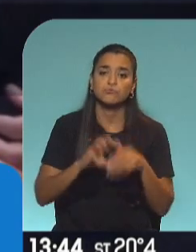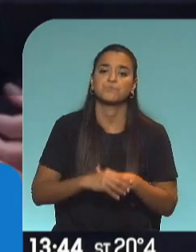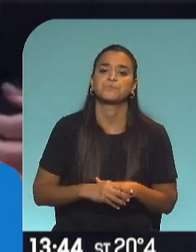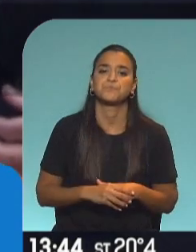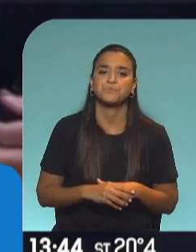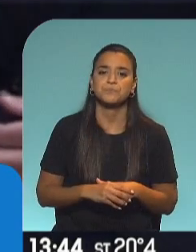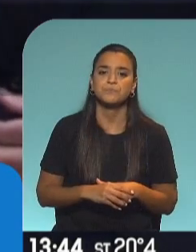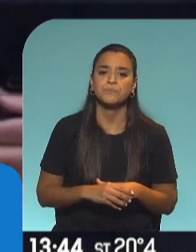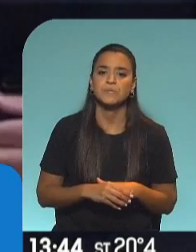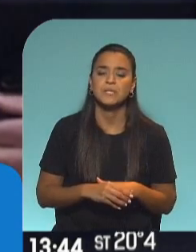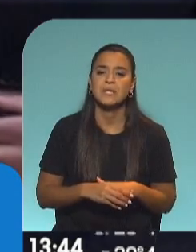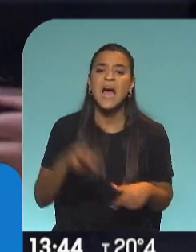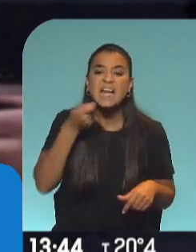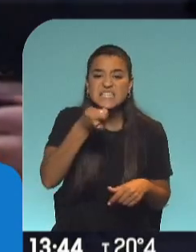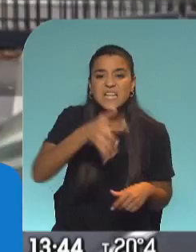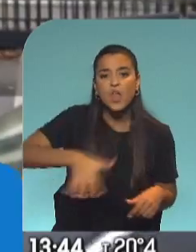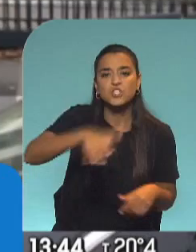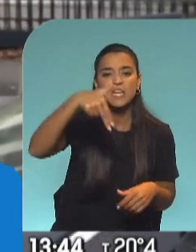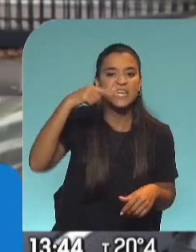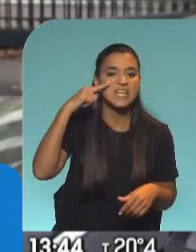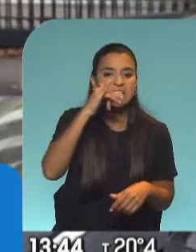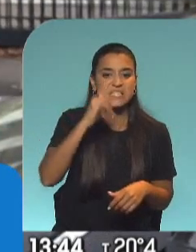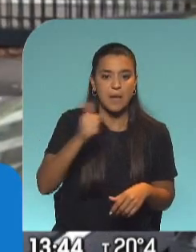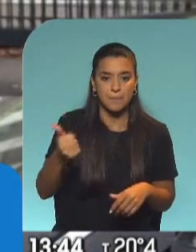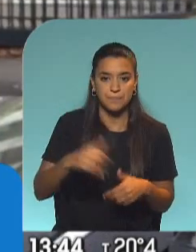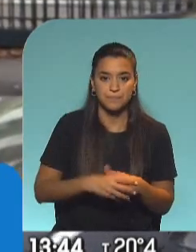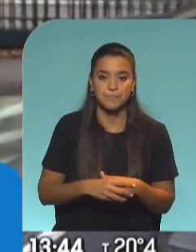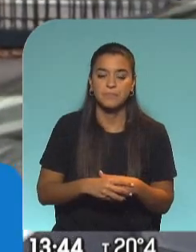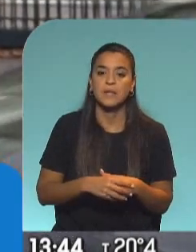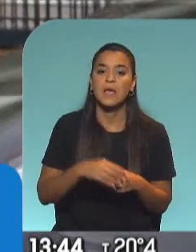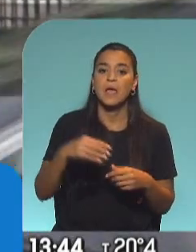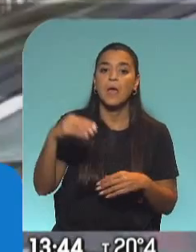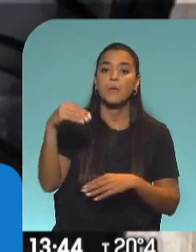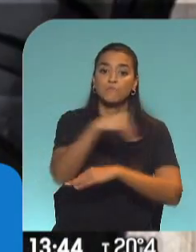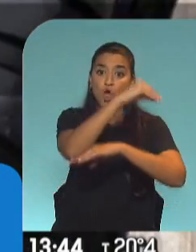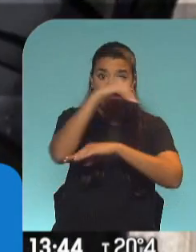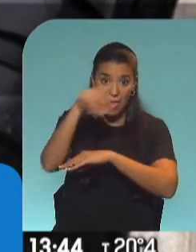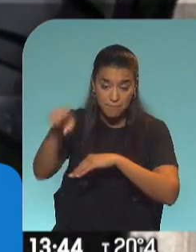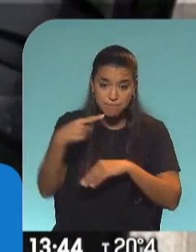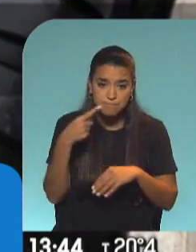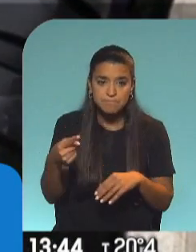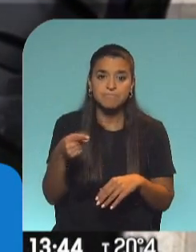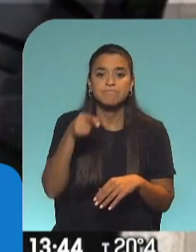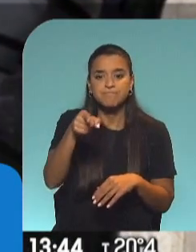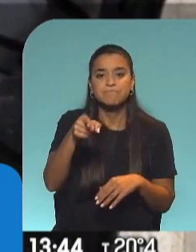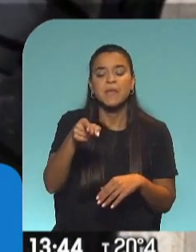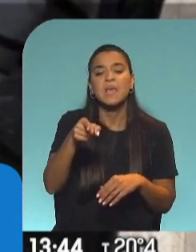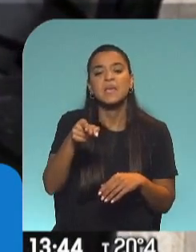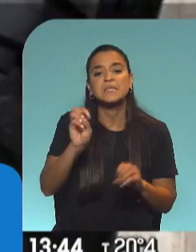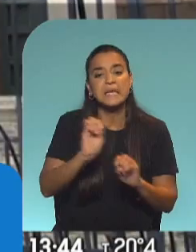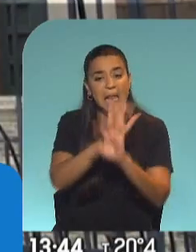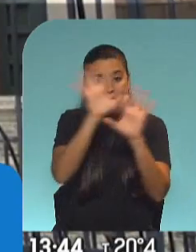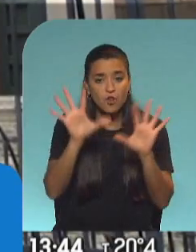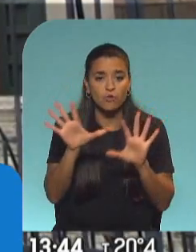compatriotes qui sont tombés à Nice, en cette basilique Notre-Dame de Nice. Et